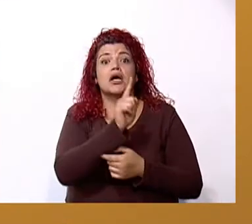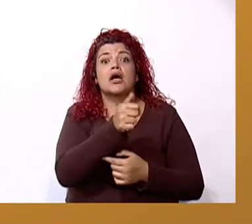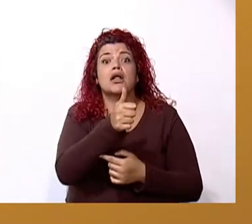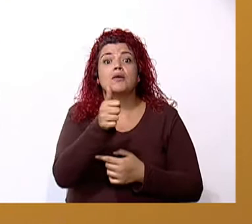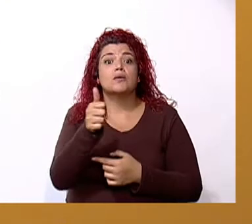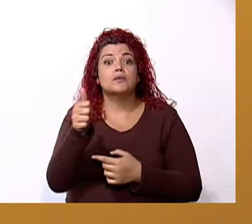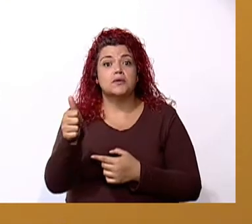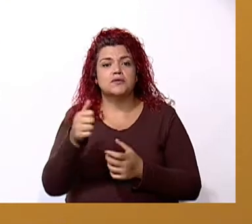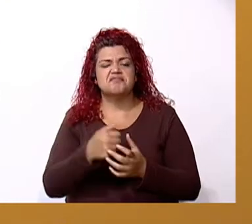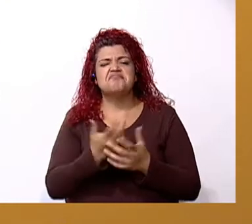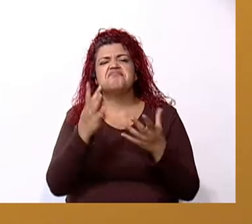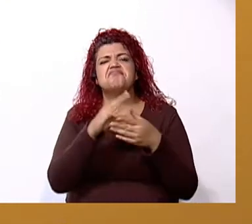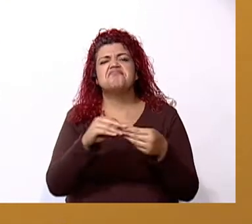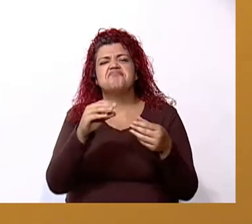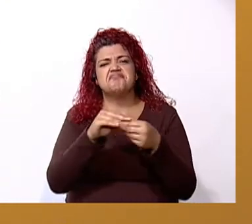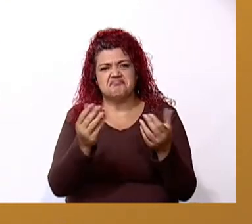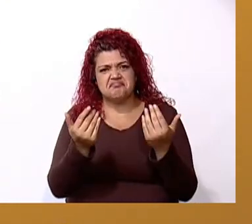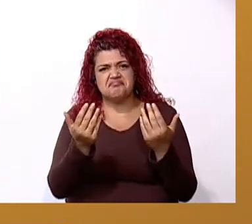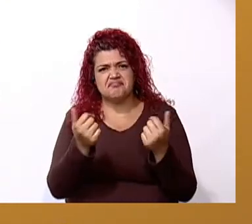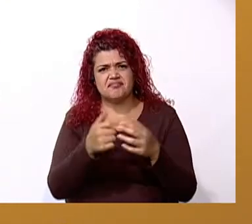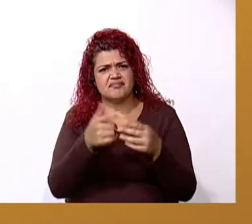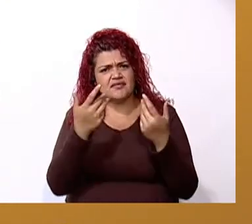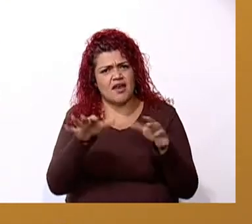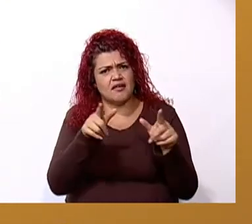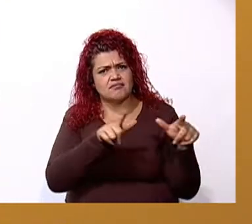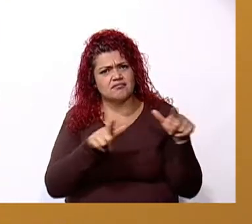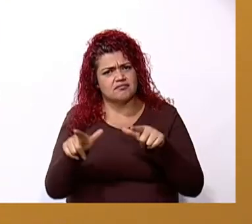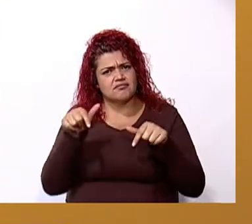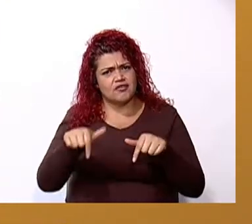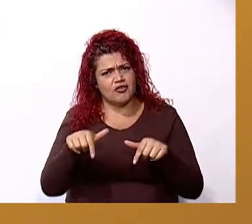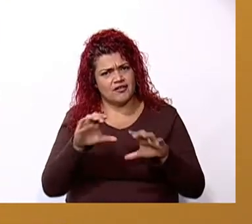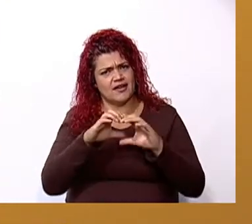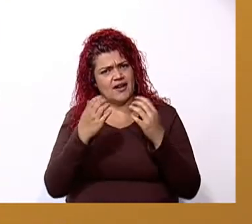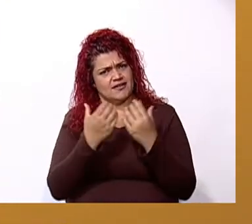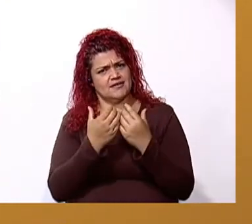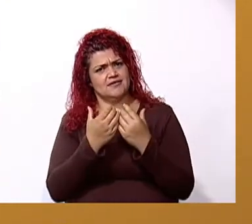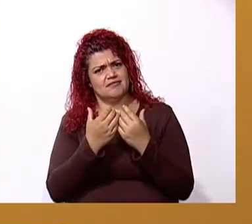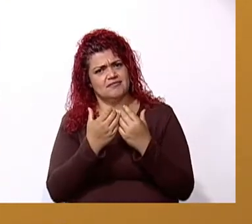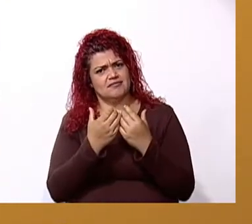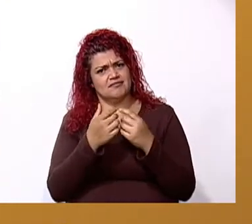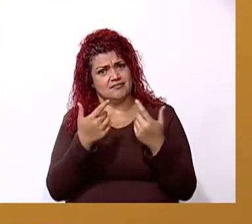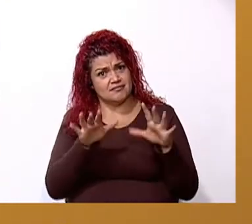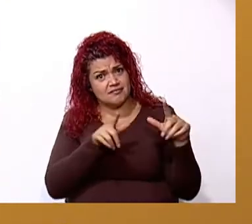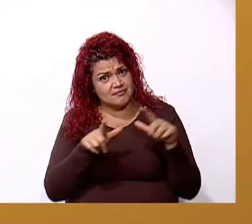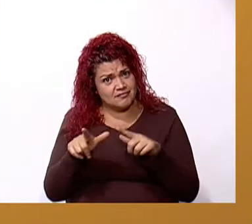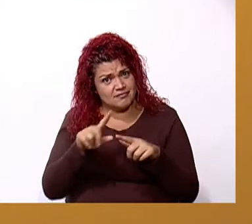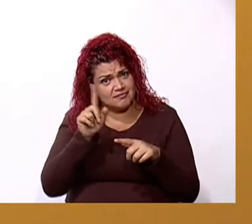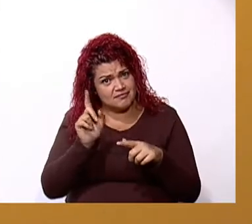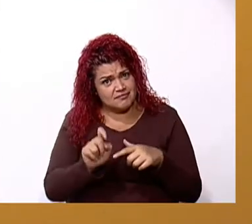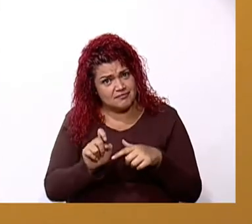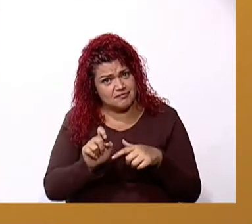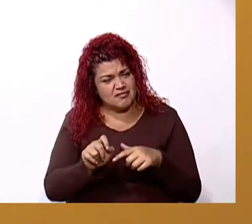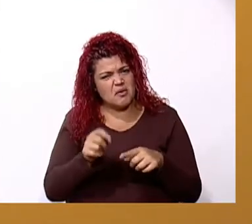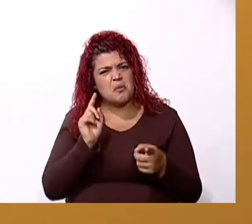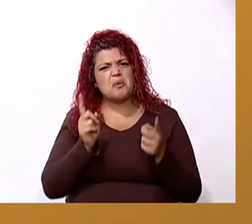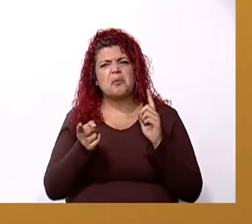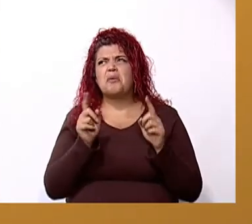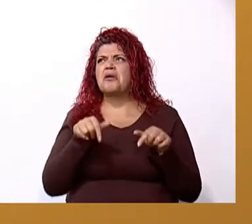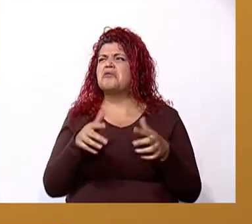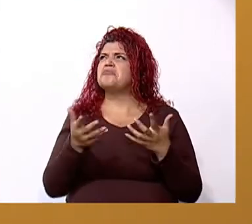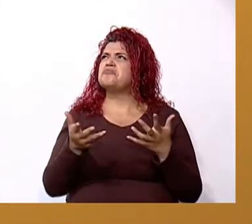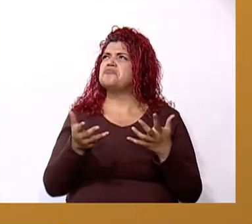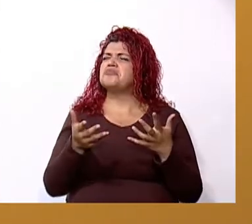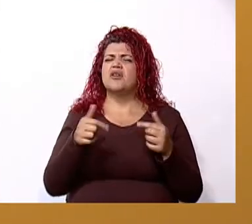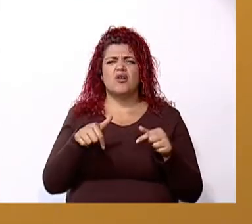ustedes. Cuéntenme, ¿están preparados para la clase del día de hoy? ¿Lo estamos? ¿Cuál será